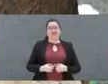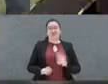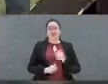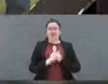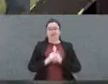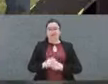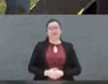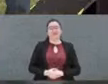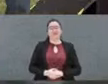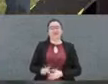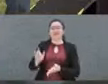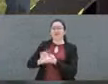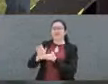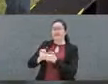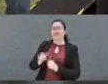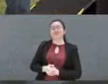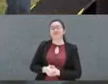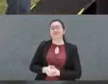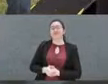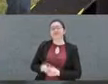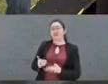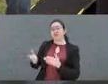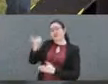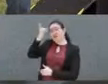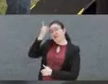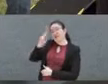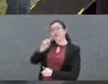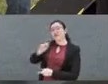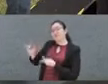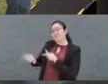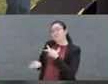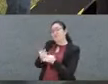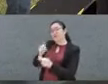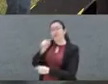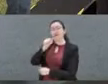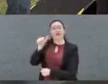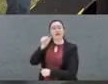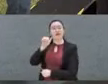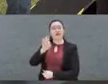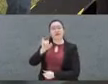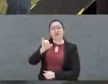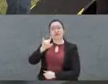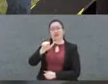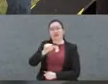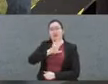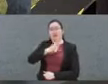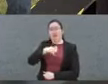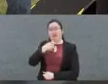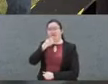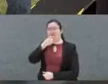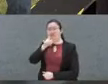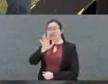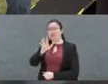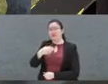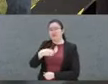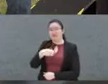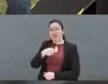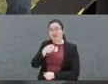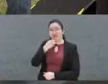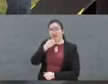Gracias. Doctora, preguntarle, el día de ayer la Fiscalía General de Justicia Capitalina aseguró que ellos no